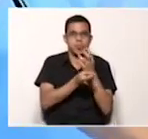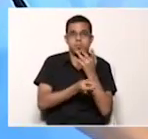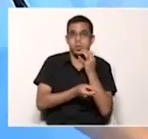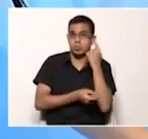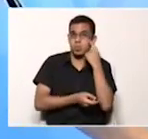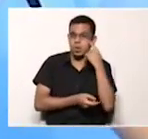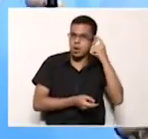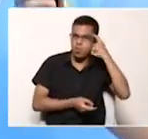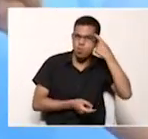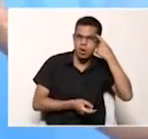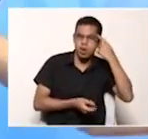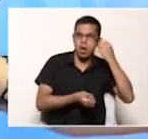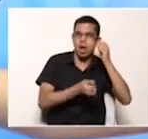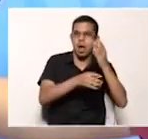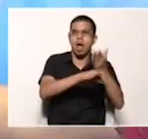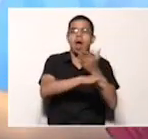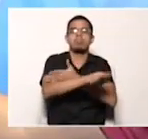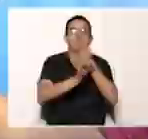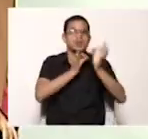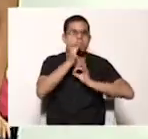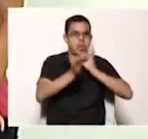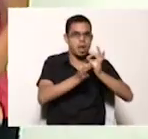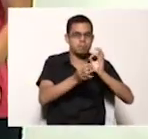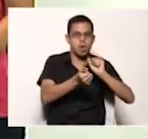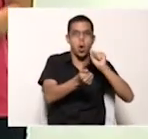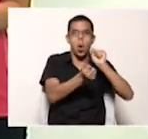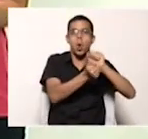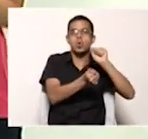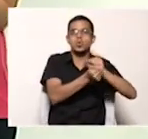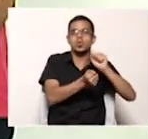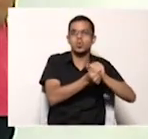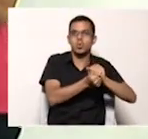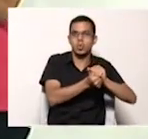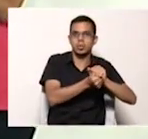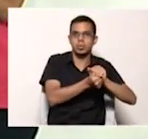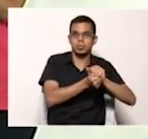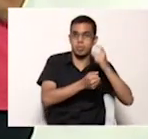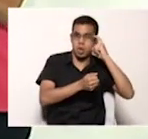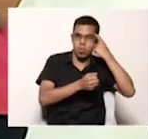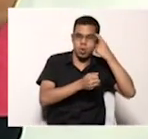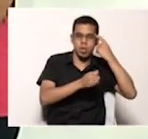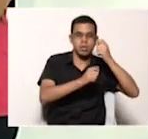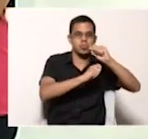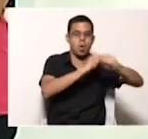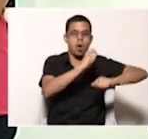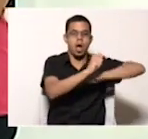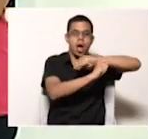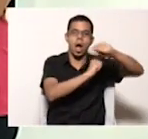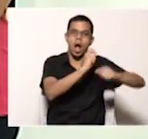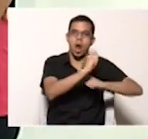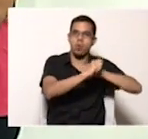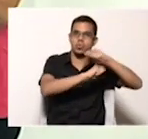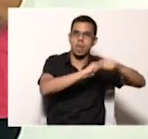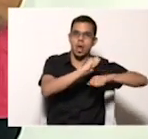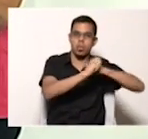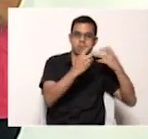y gaseoso. El estado sólido, las moléculas están juntas, pegaditas,